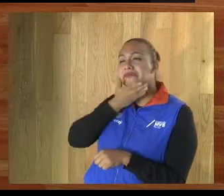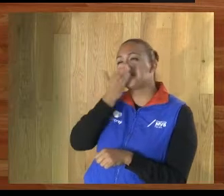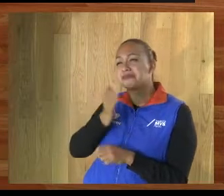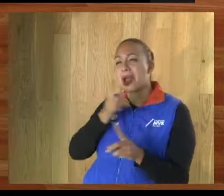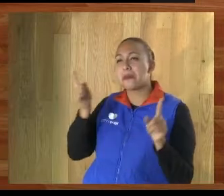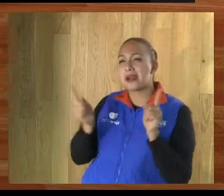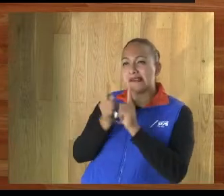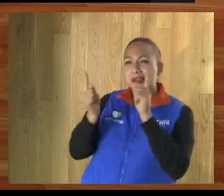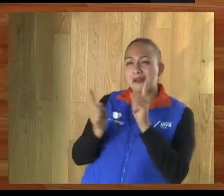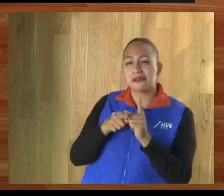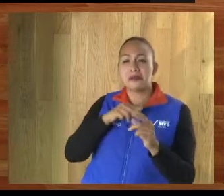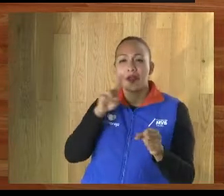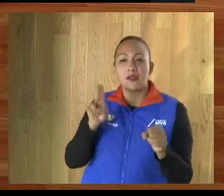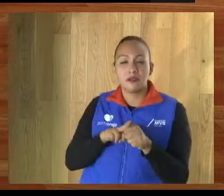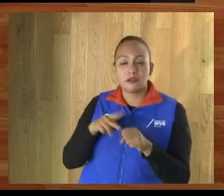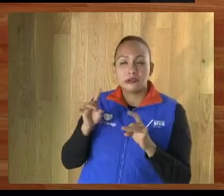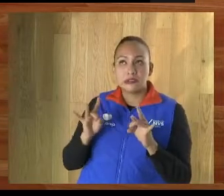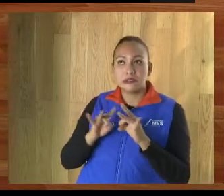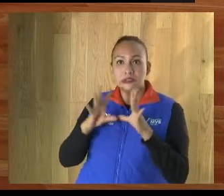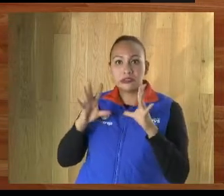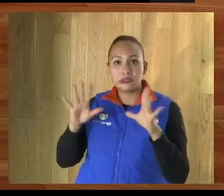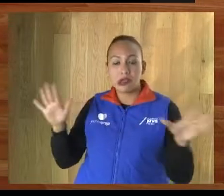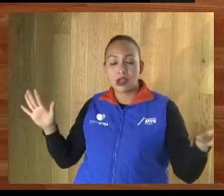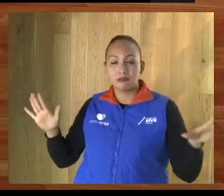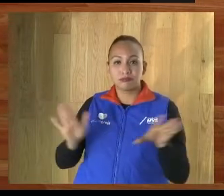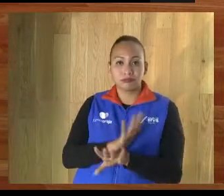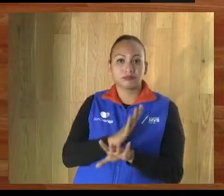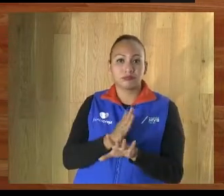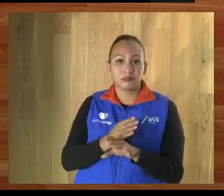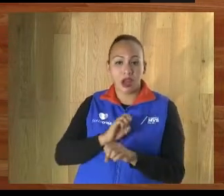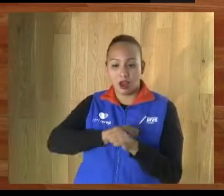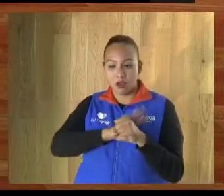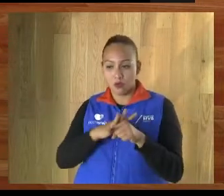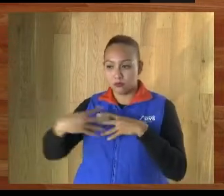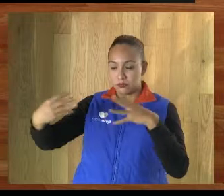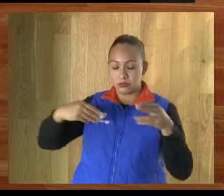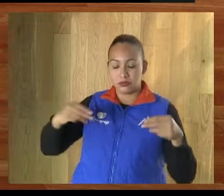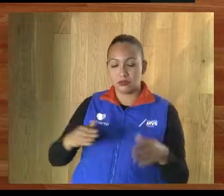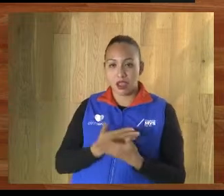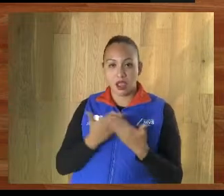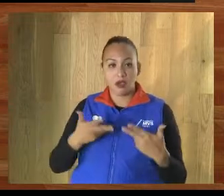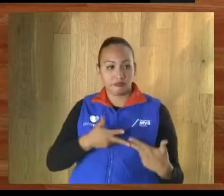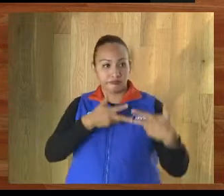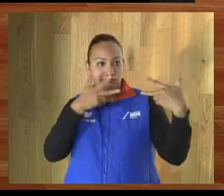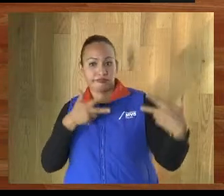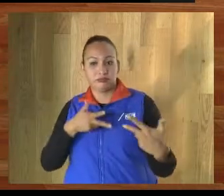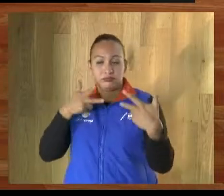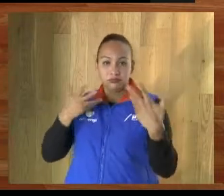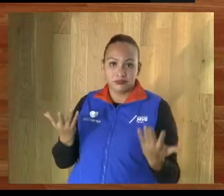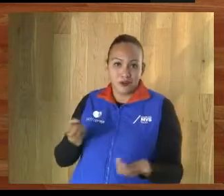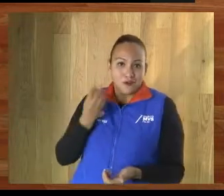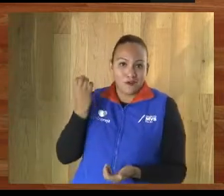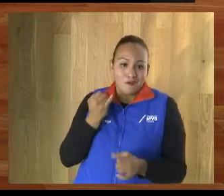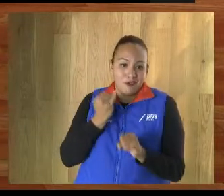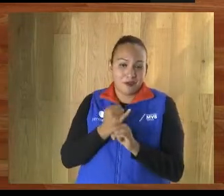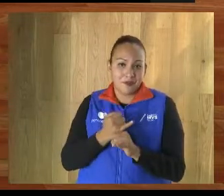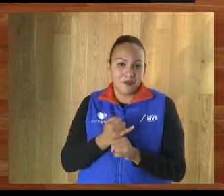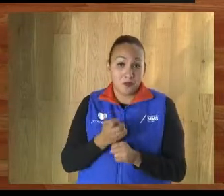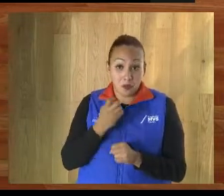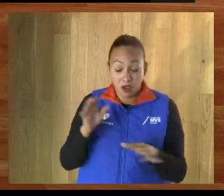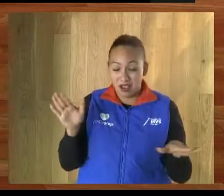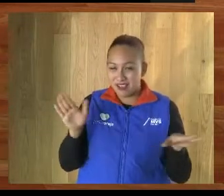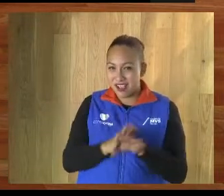cosas que están pasando que íbamos a estar hoy aquí. Entonces, en este momento tan